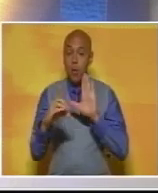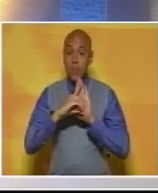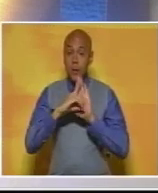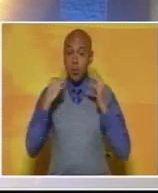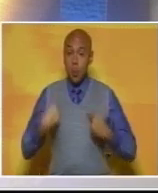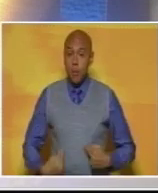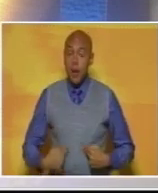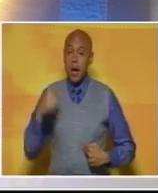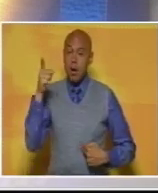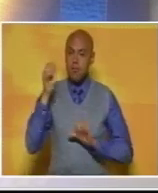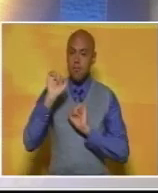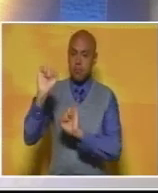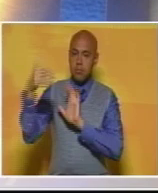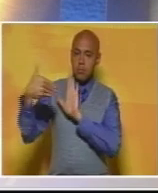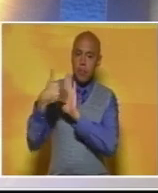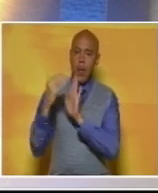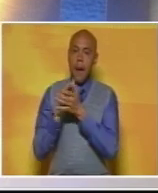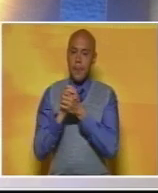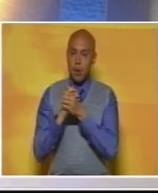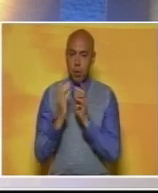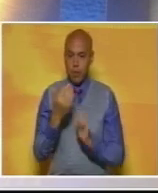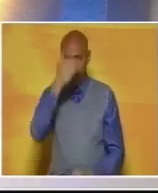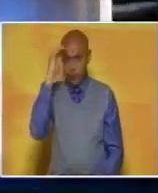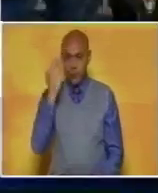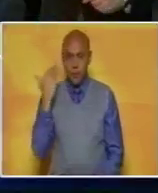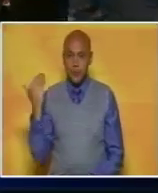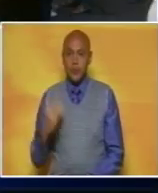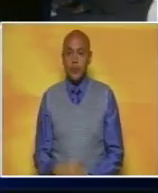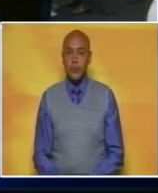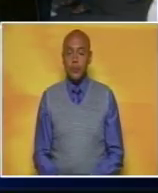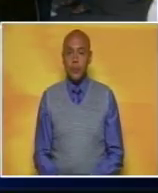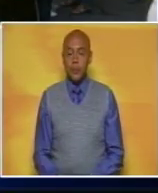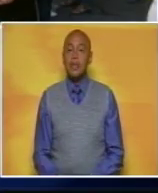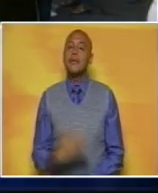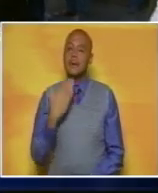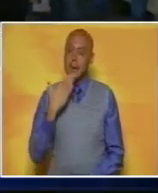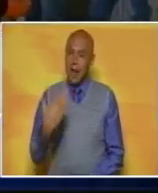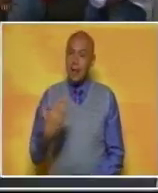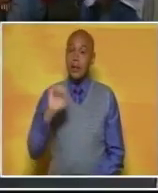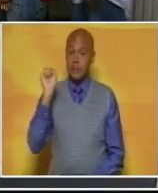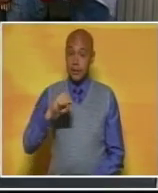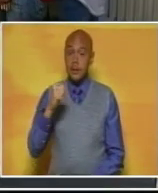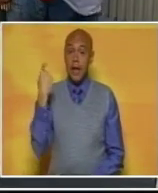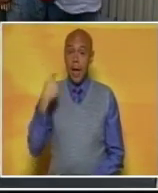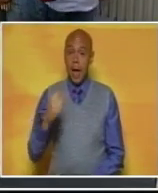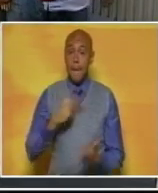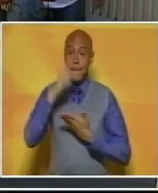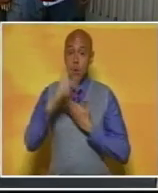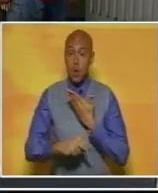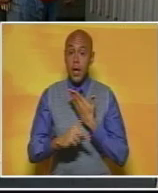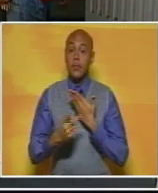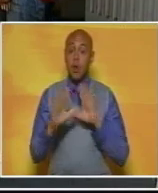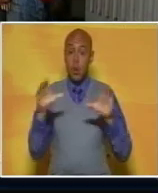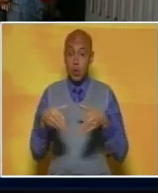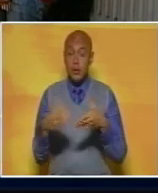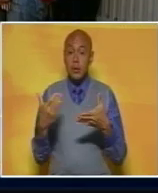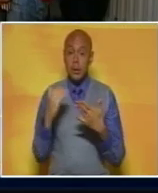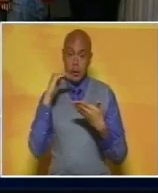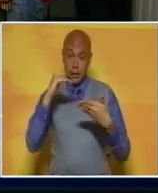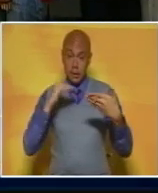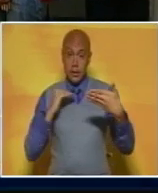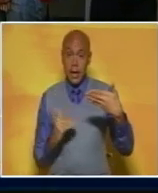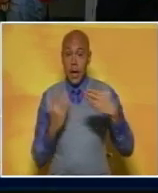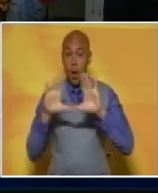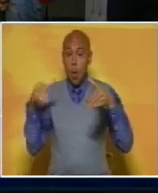Derechos Humanos al país. Manuel Covela nos amplía. Sí, gracias. Entre los planes que tenían previstos